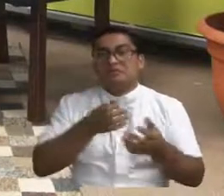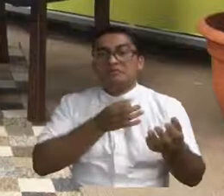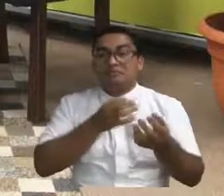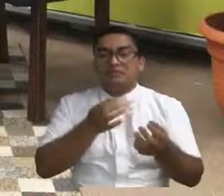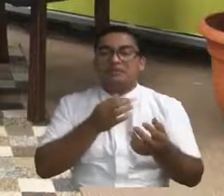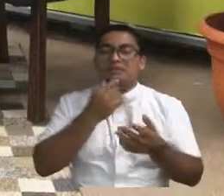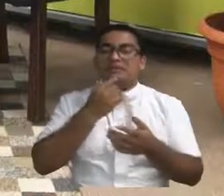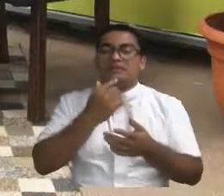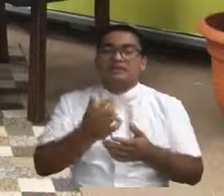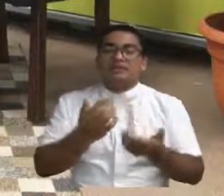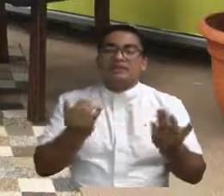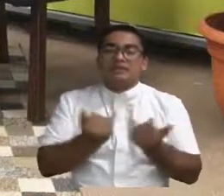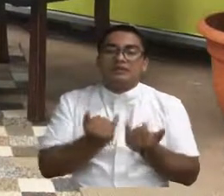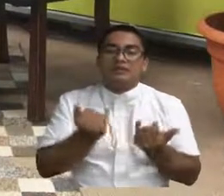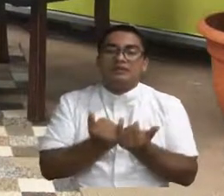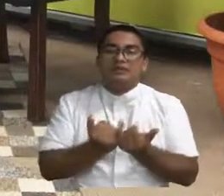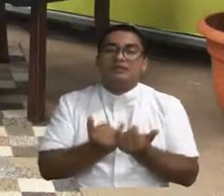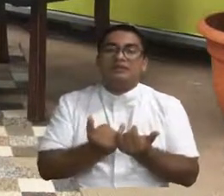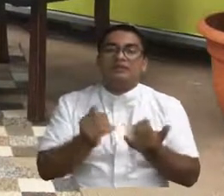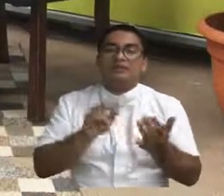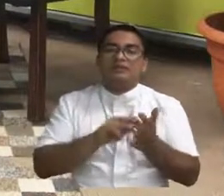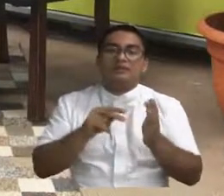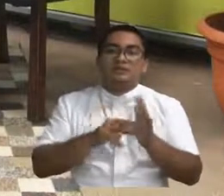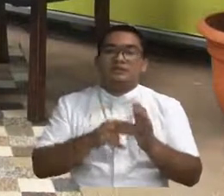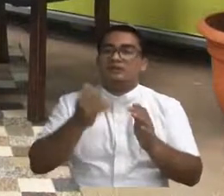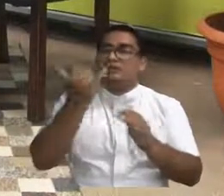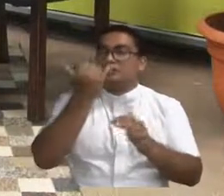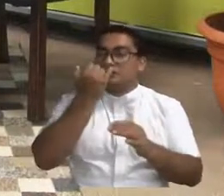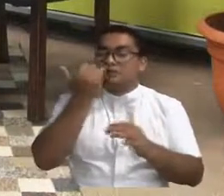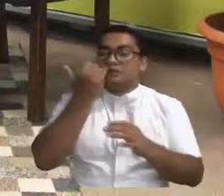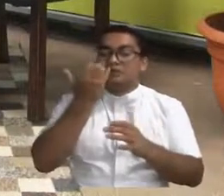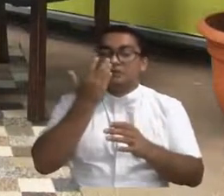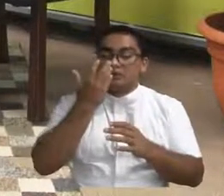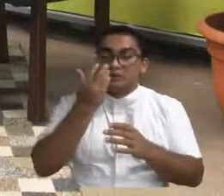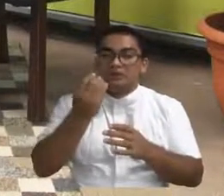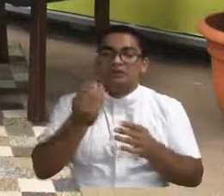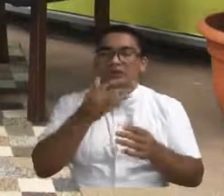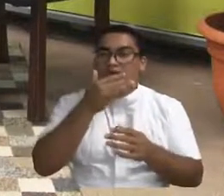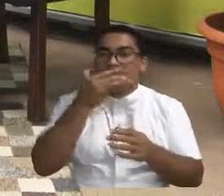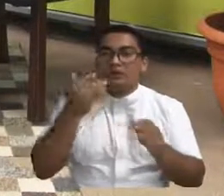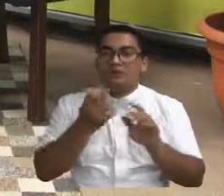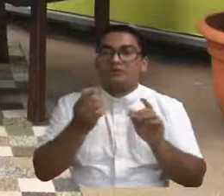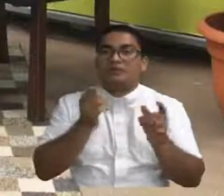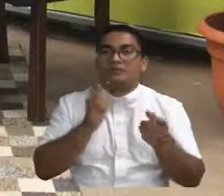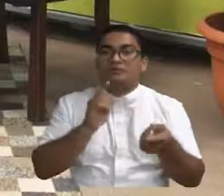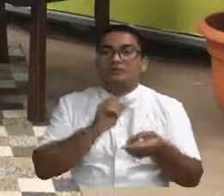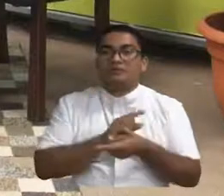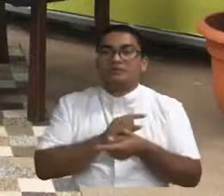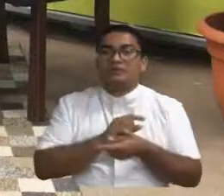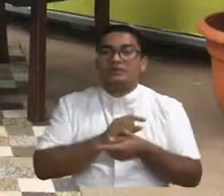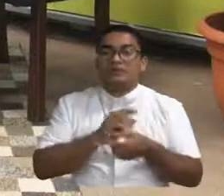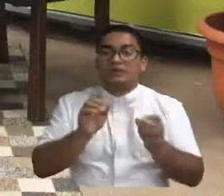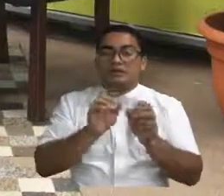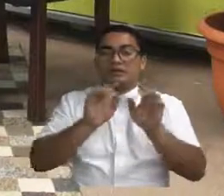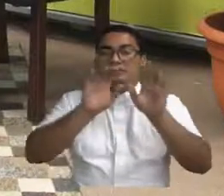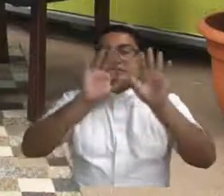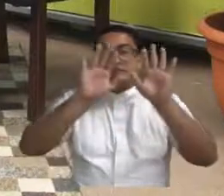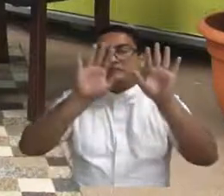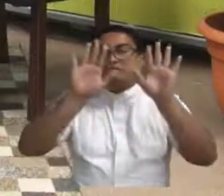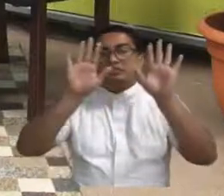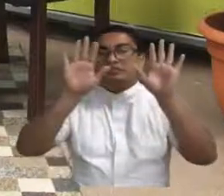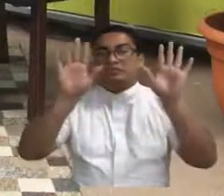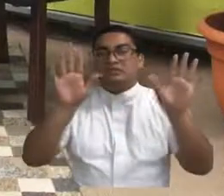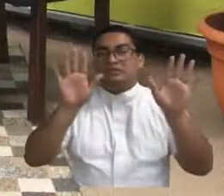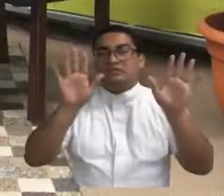explicando. Y con la higiene, que es a través del lavado nasal, pues el color va a ir mejorando. Al inicio, obvio, cuando amanece, porque no hay